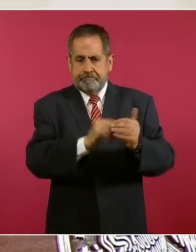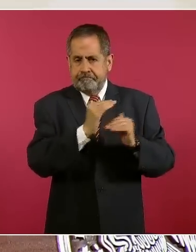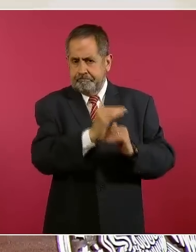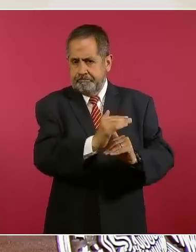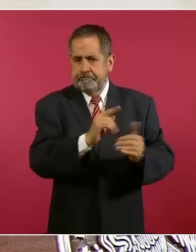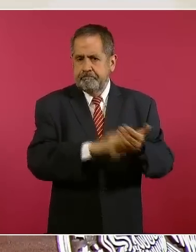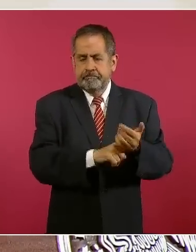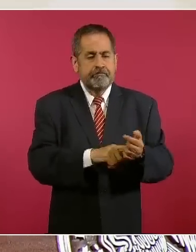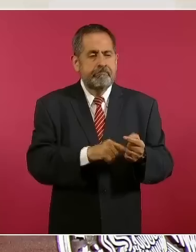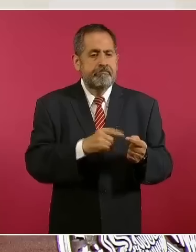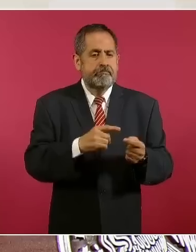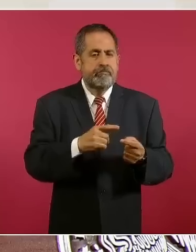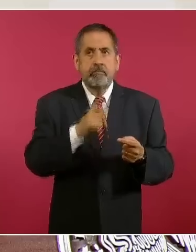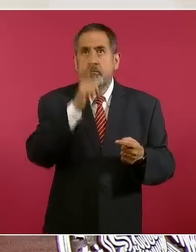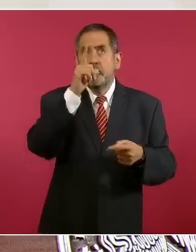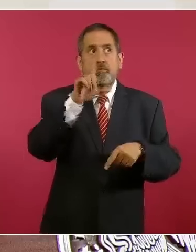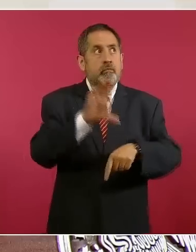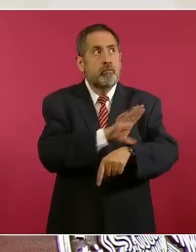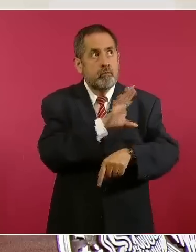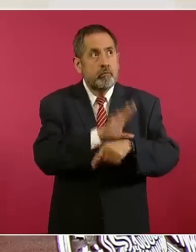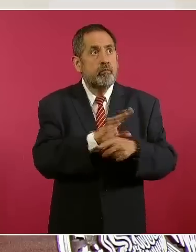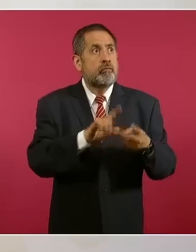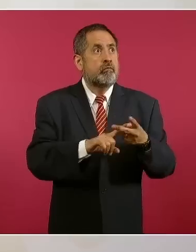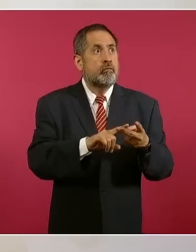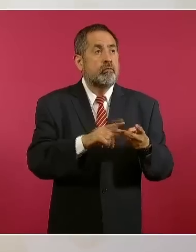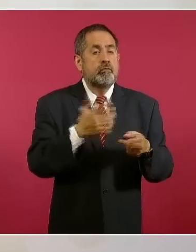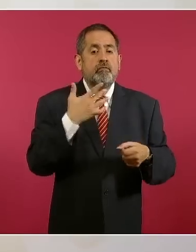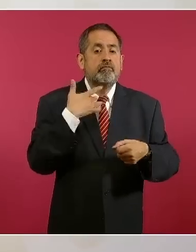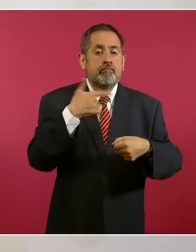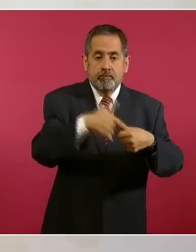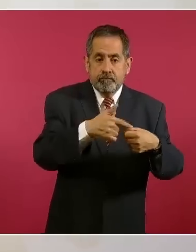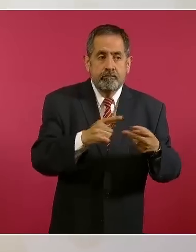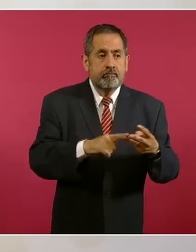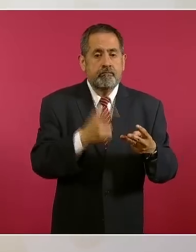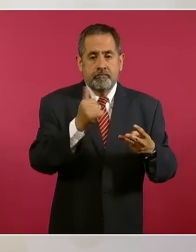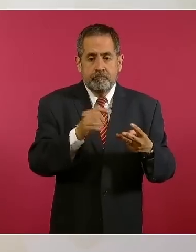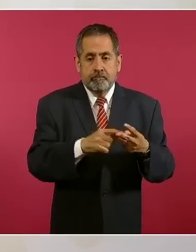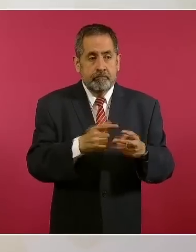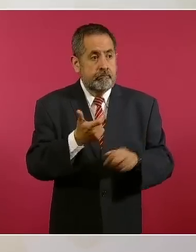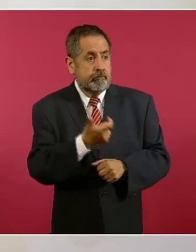de luz, nada.